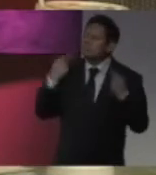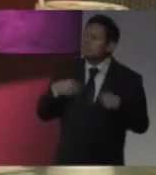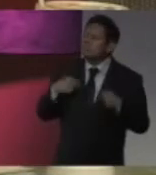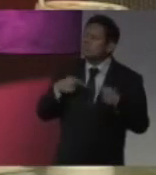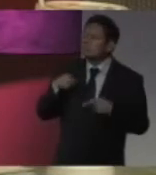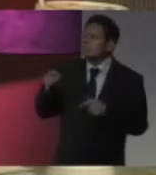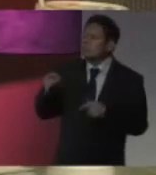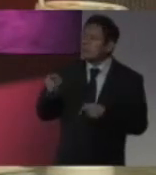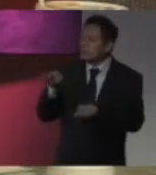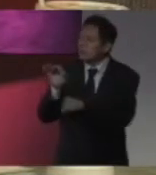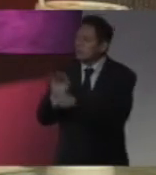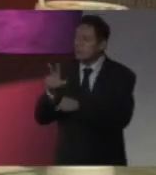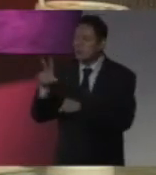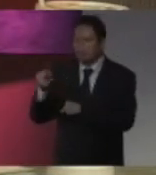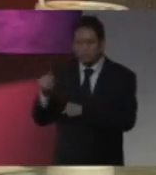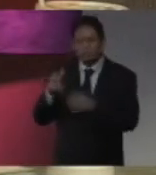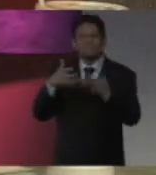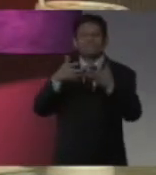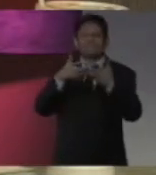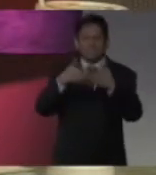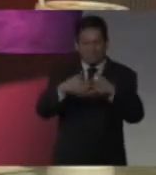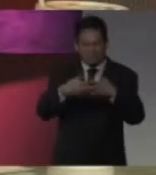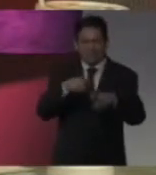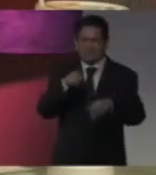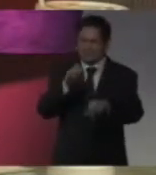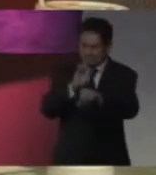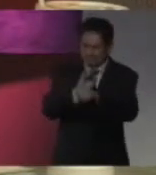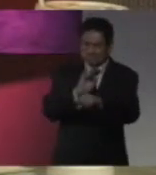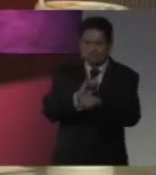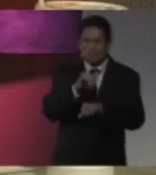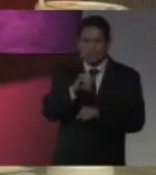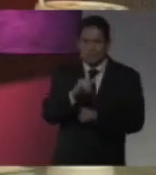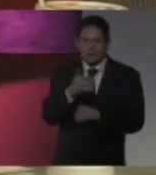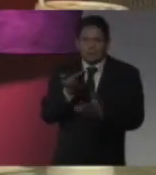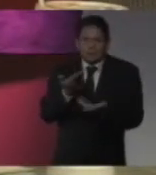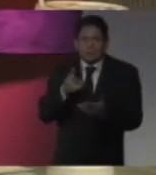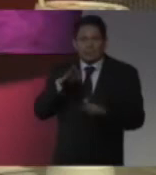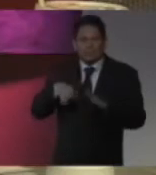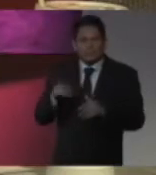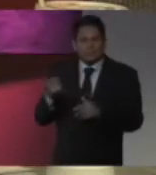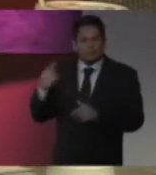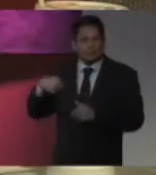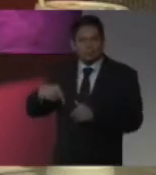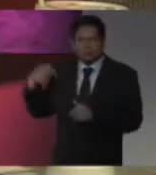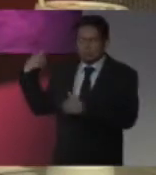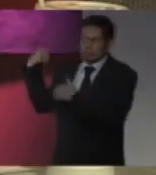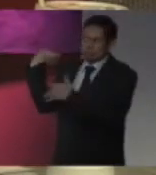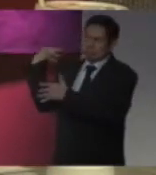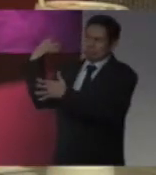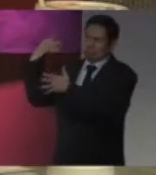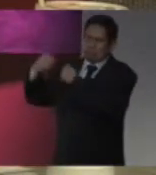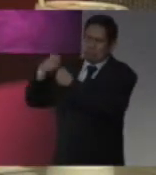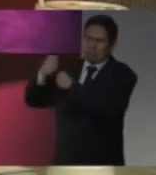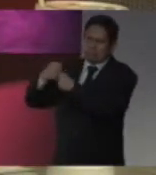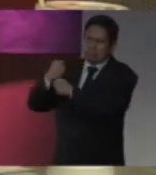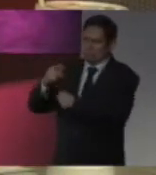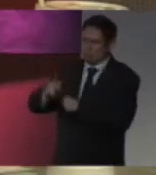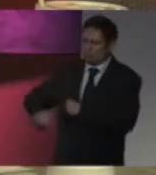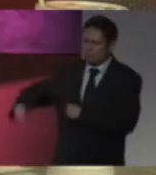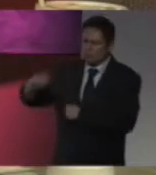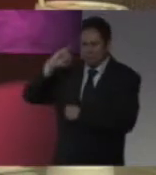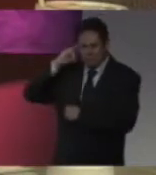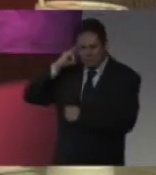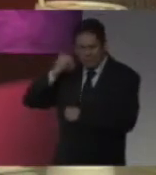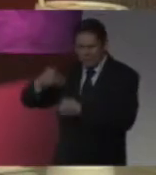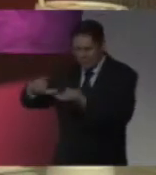encima de la histórica propiedad comunal, donde habita mujeres y hombres de comunidades. Entonces,